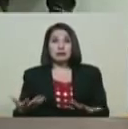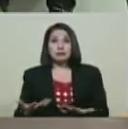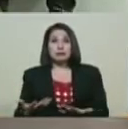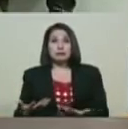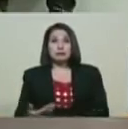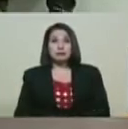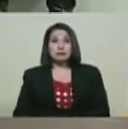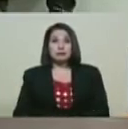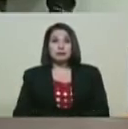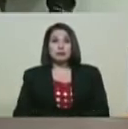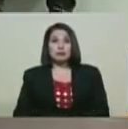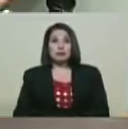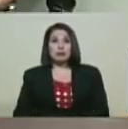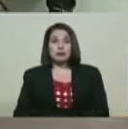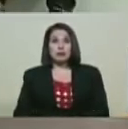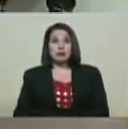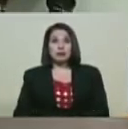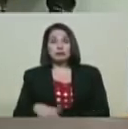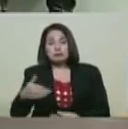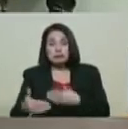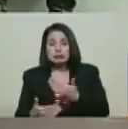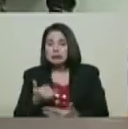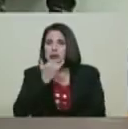por un traspié.